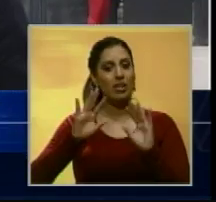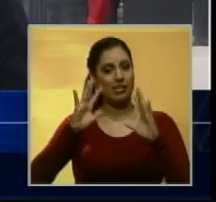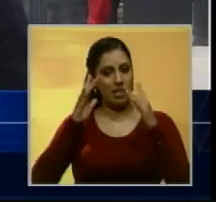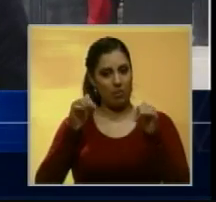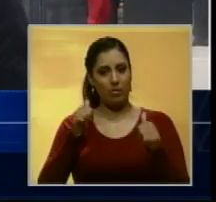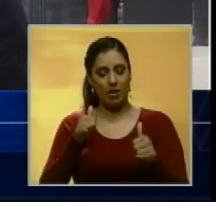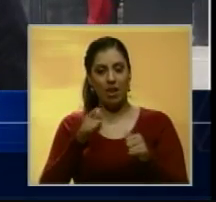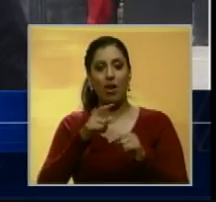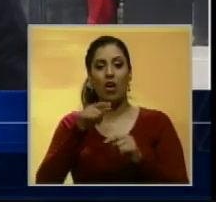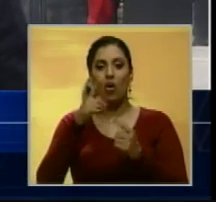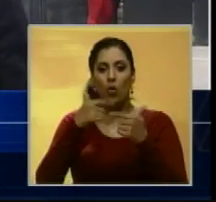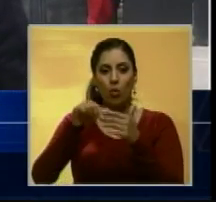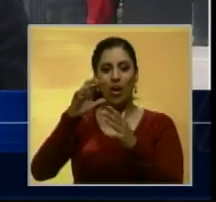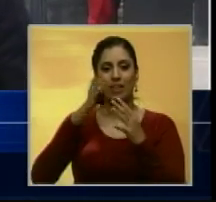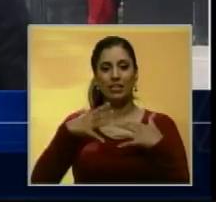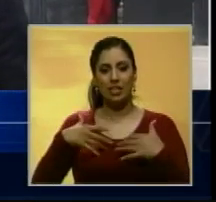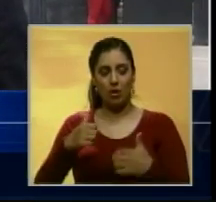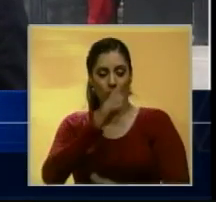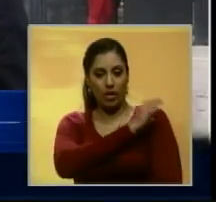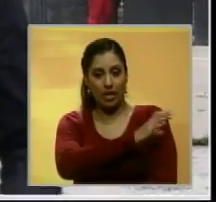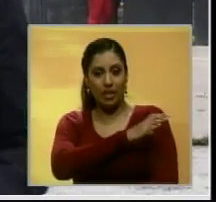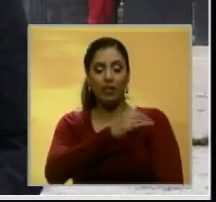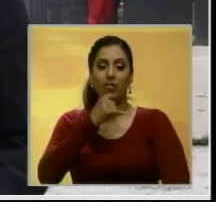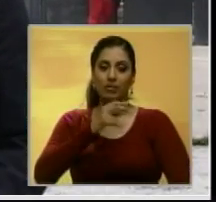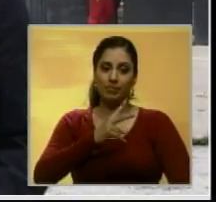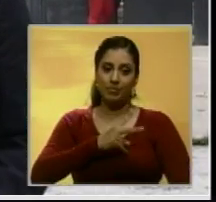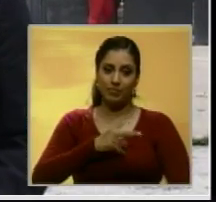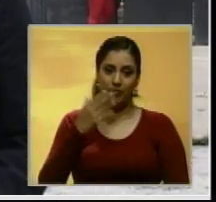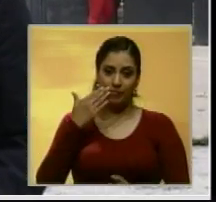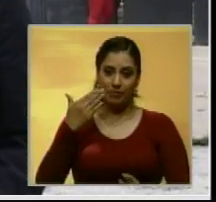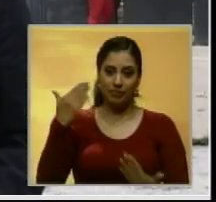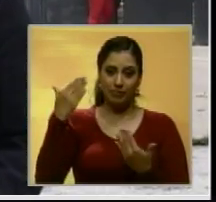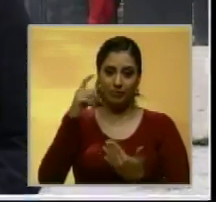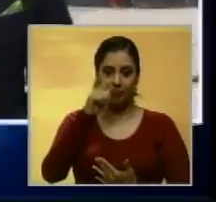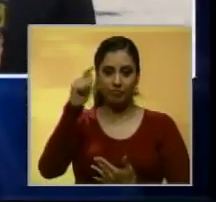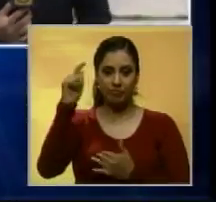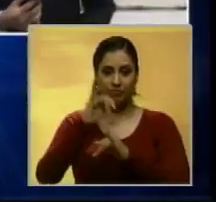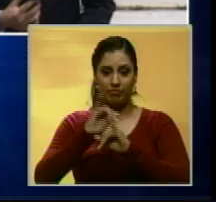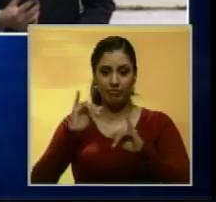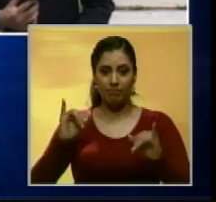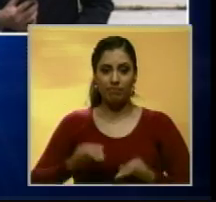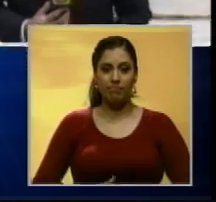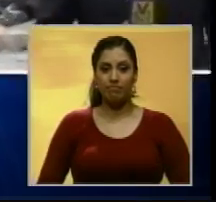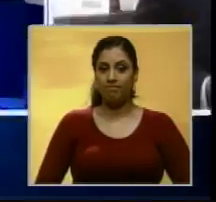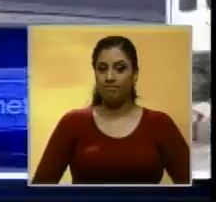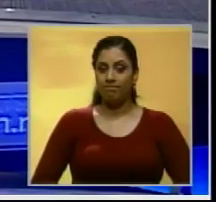de peligro en un centro de salud. En Maripérez, Euclides Sotillo, Noticiero Venevisión.